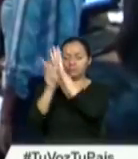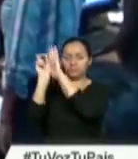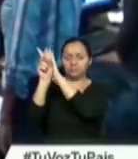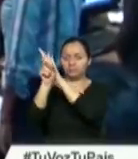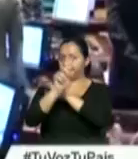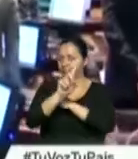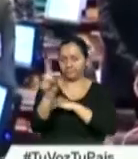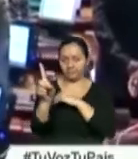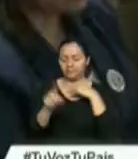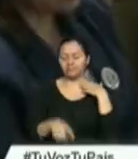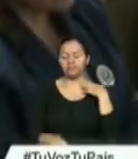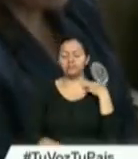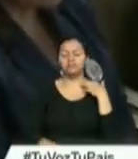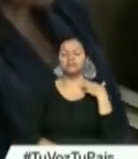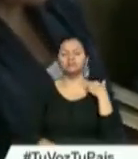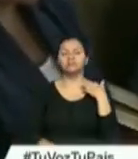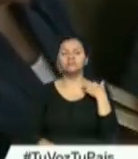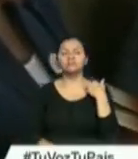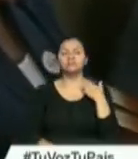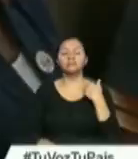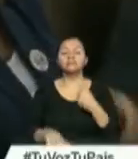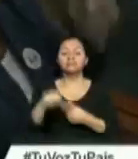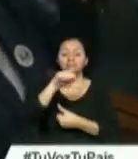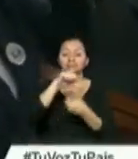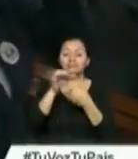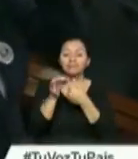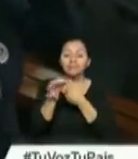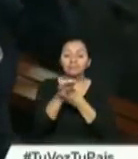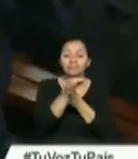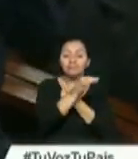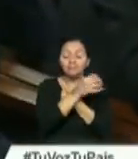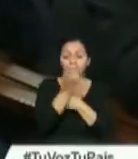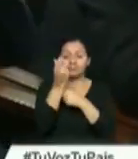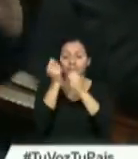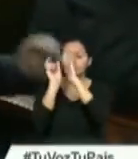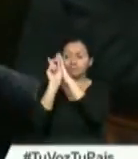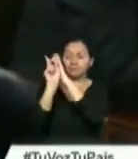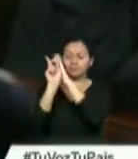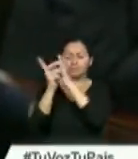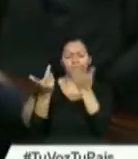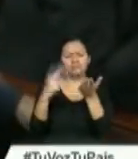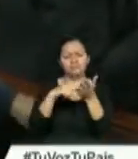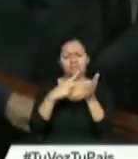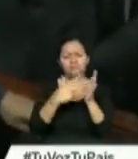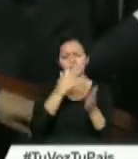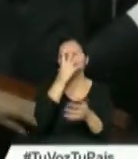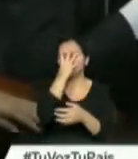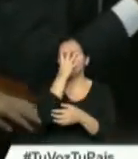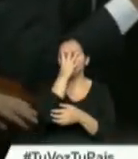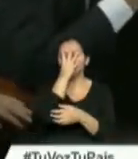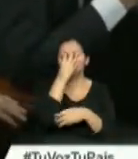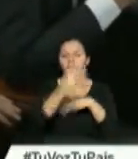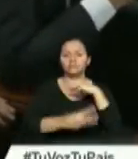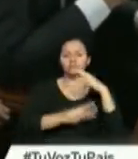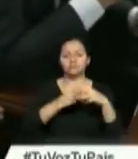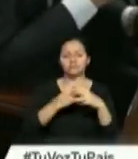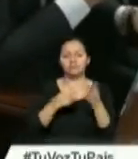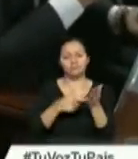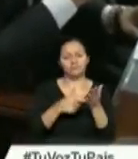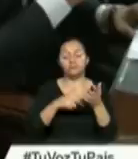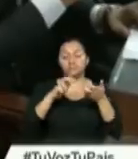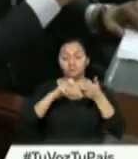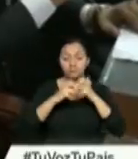considerados paraísos fiscales. Los paraísos fiscales constituyen una de las peores aberraciones del actual orden mundial por las